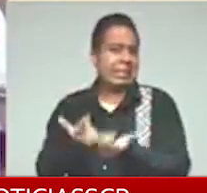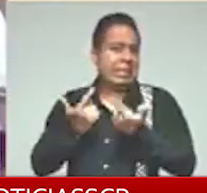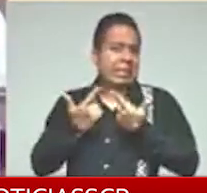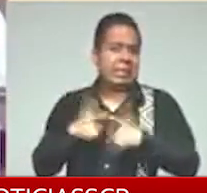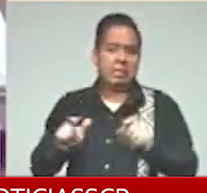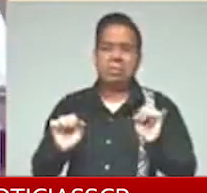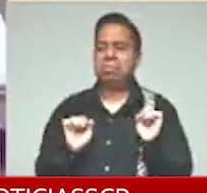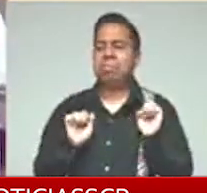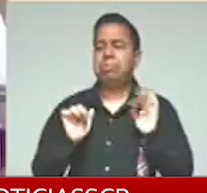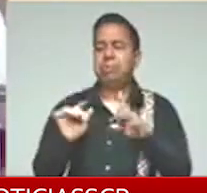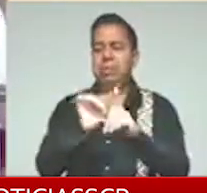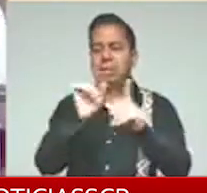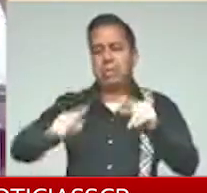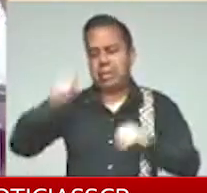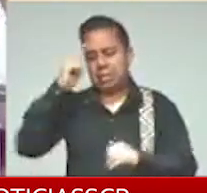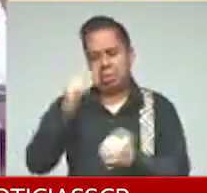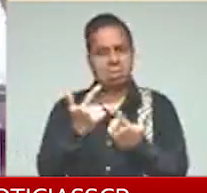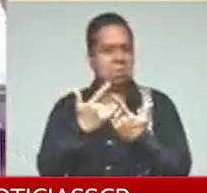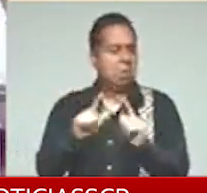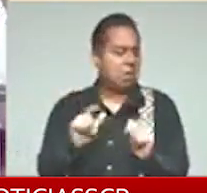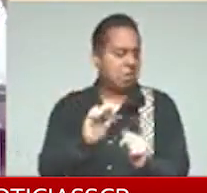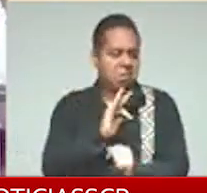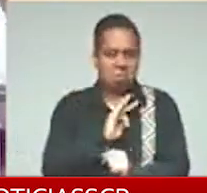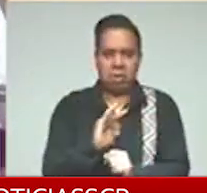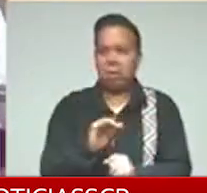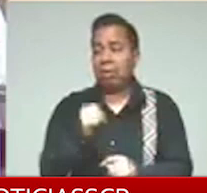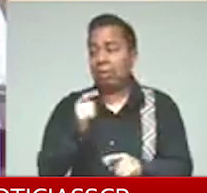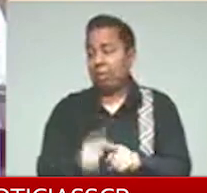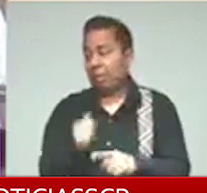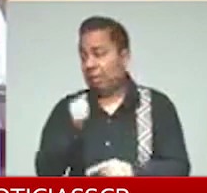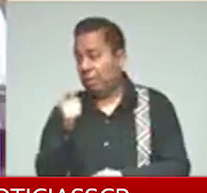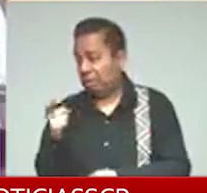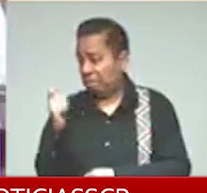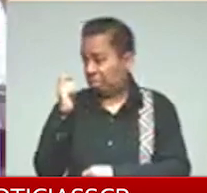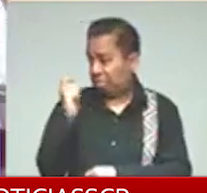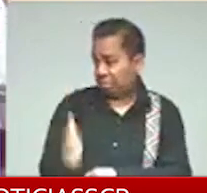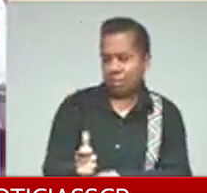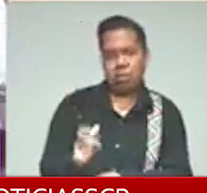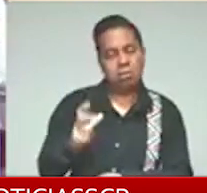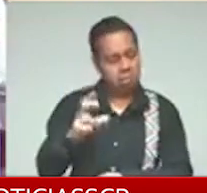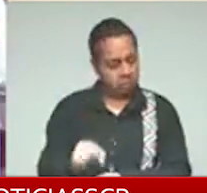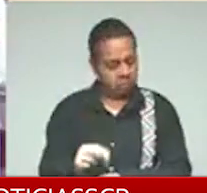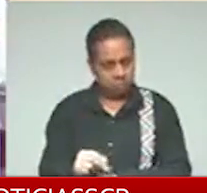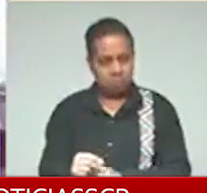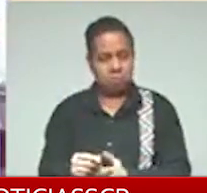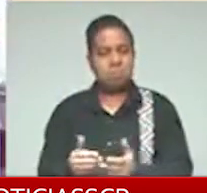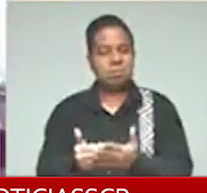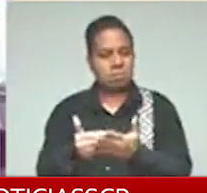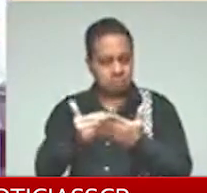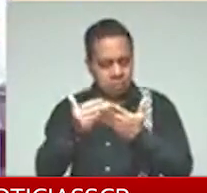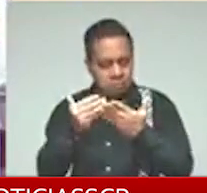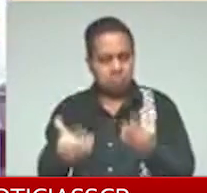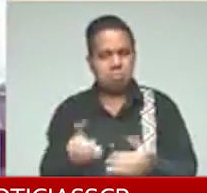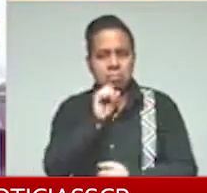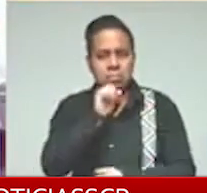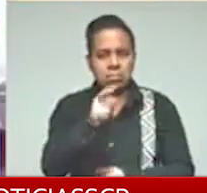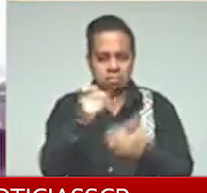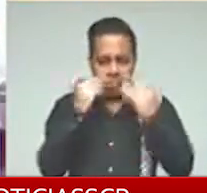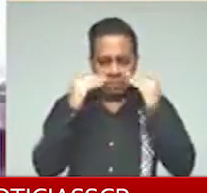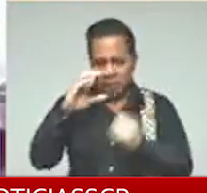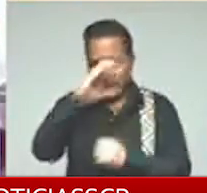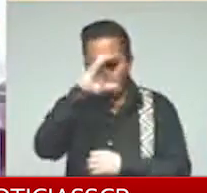todos los mexicanos y no solo quien pueda pagar. Ahora también, como ven en